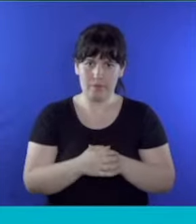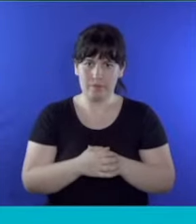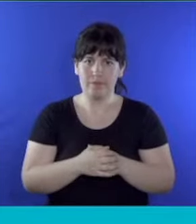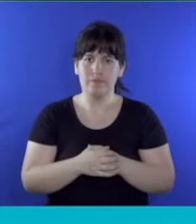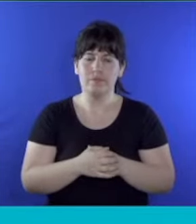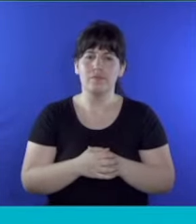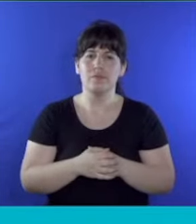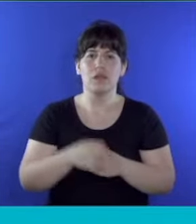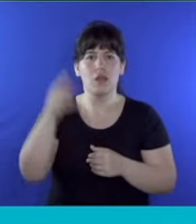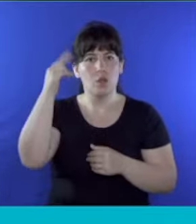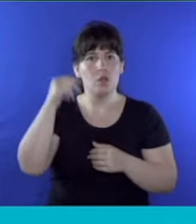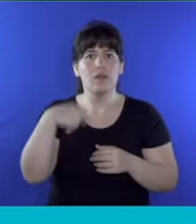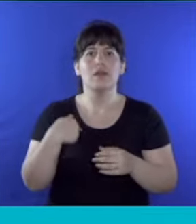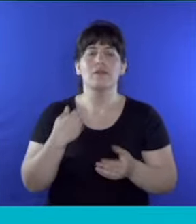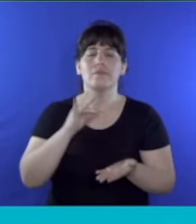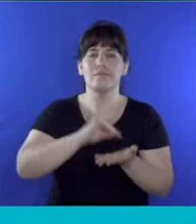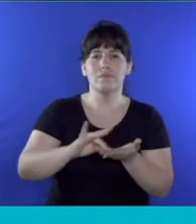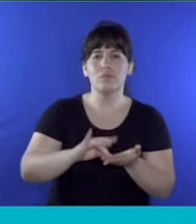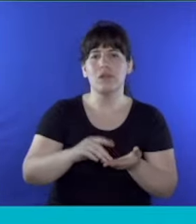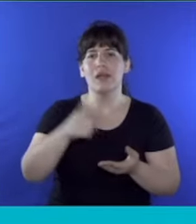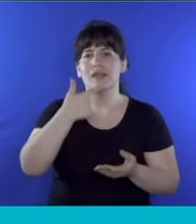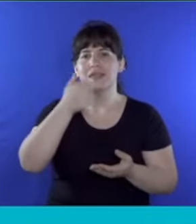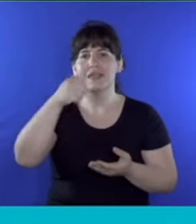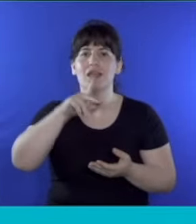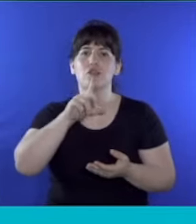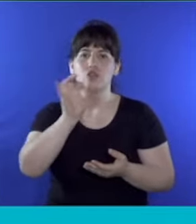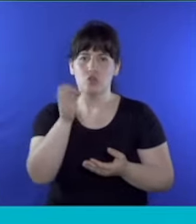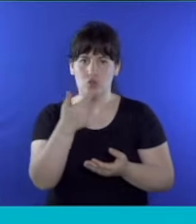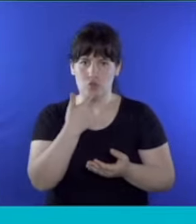La diputada Constanza Moragué Santos.